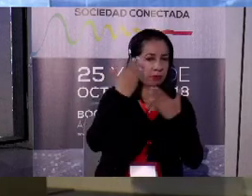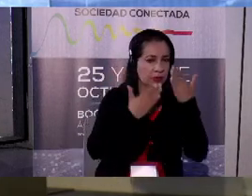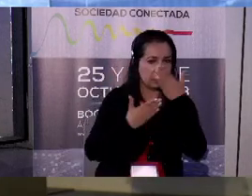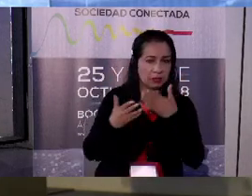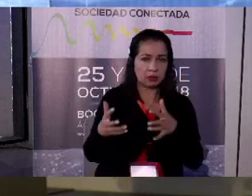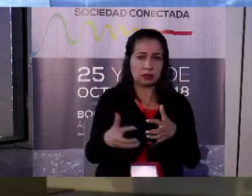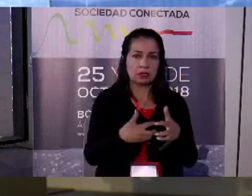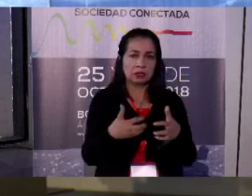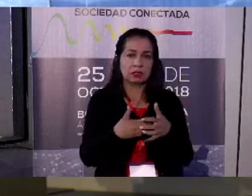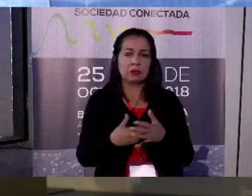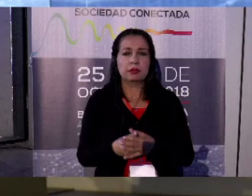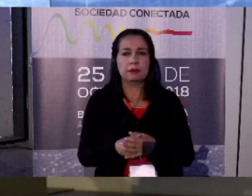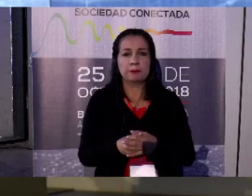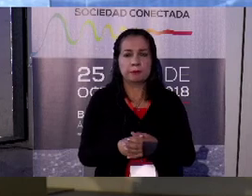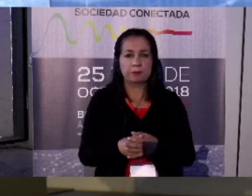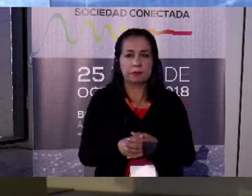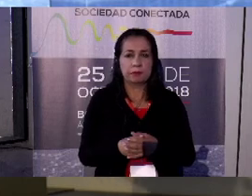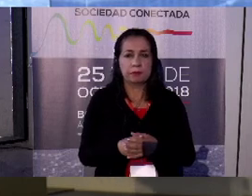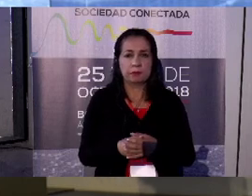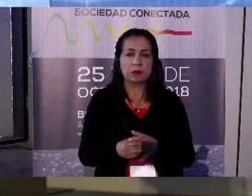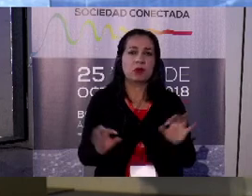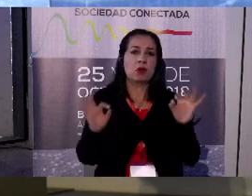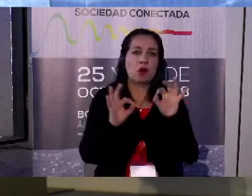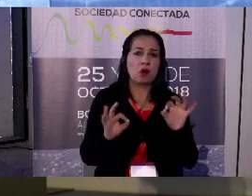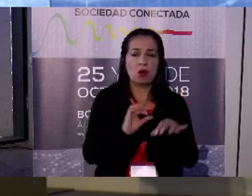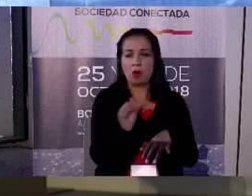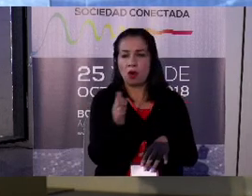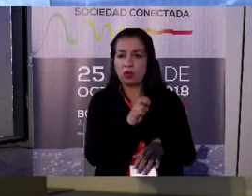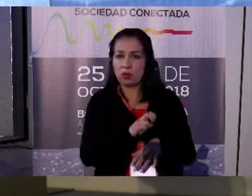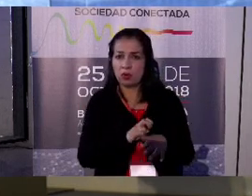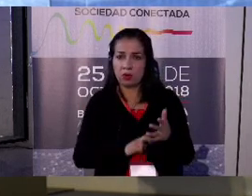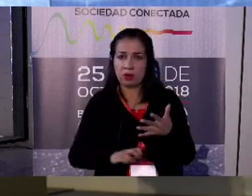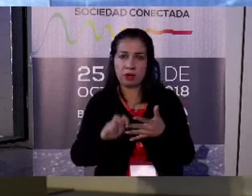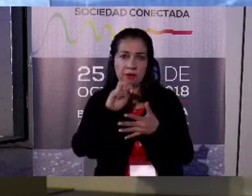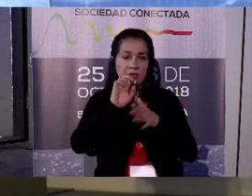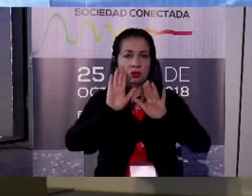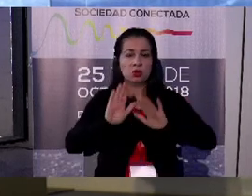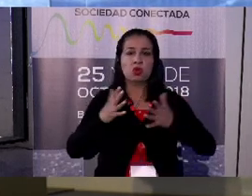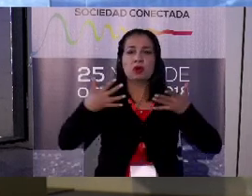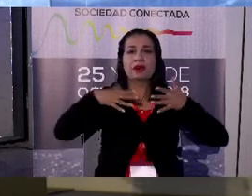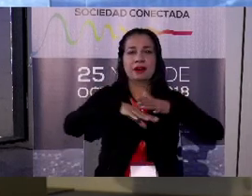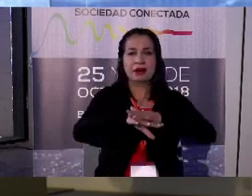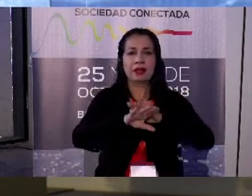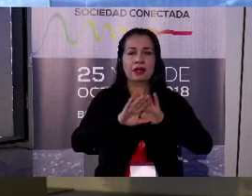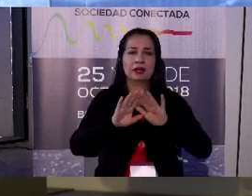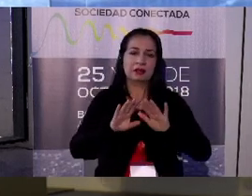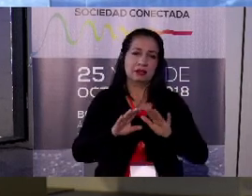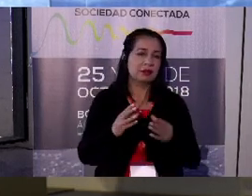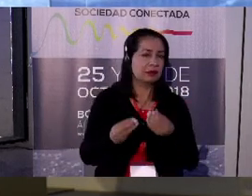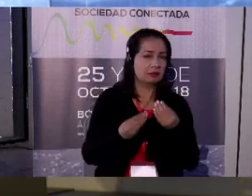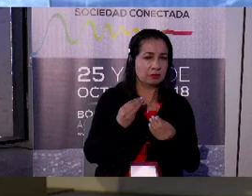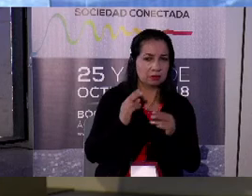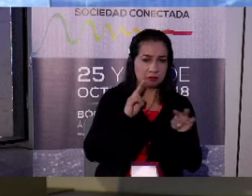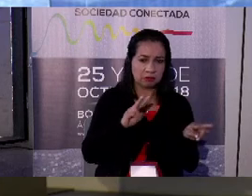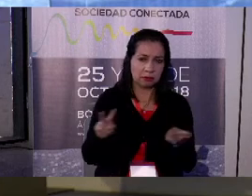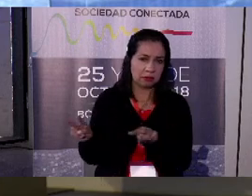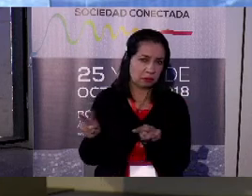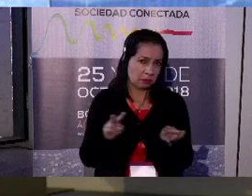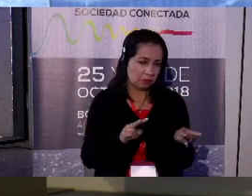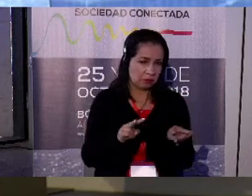sistema y si vamos a otro nivel Como por ejemplo Incluso el de red podemos tener